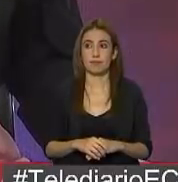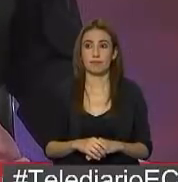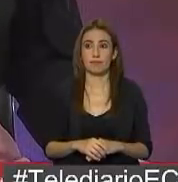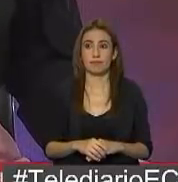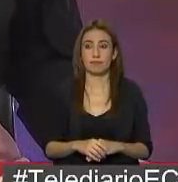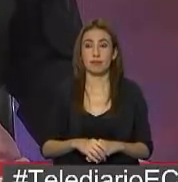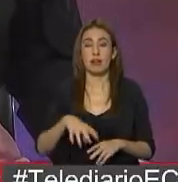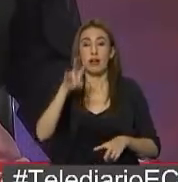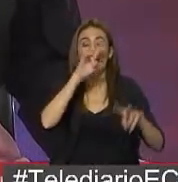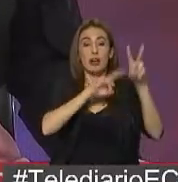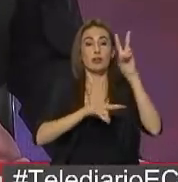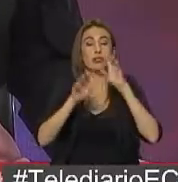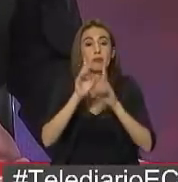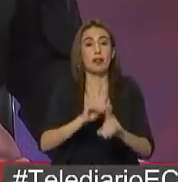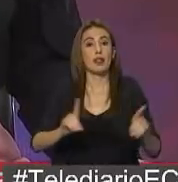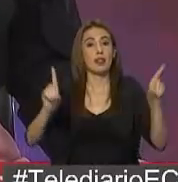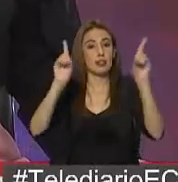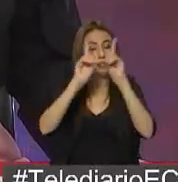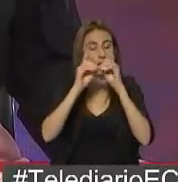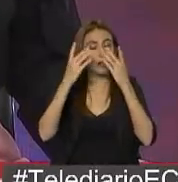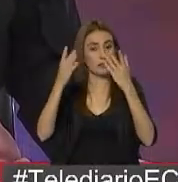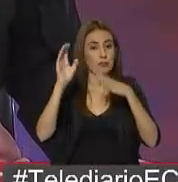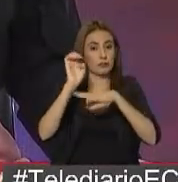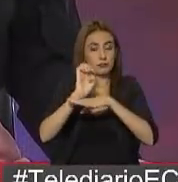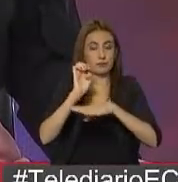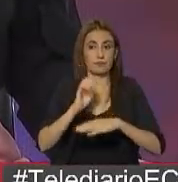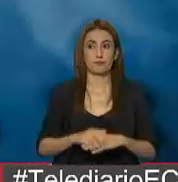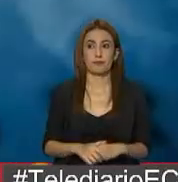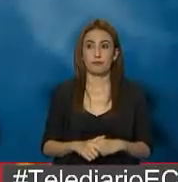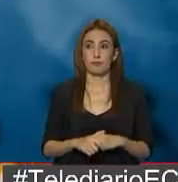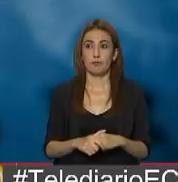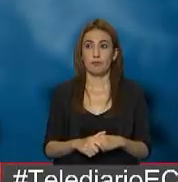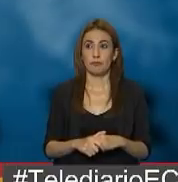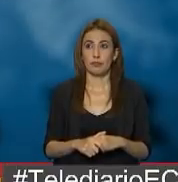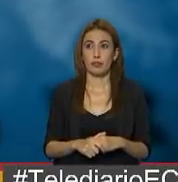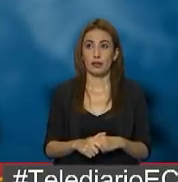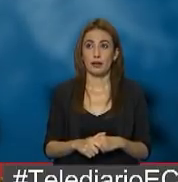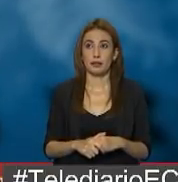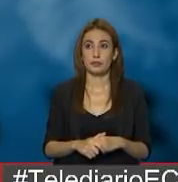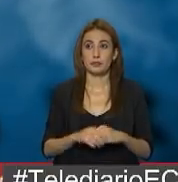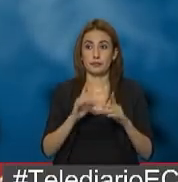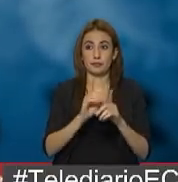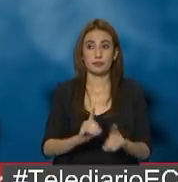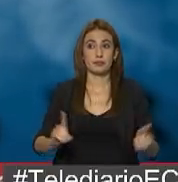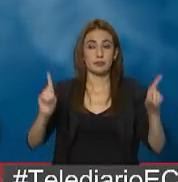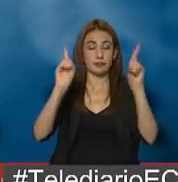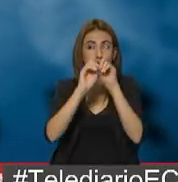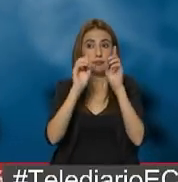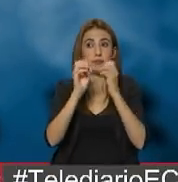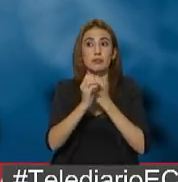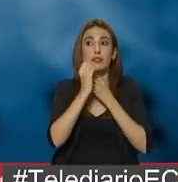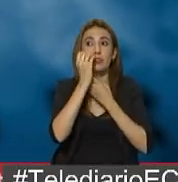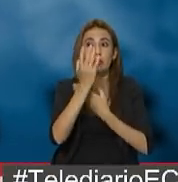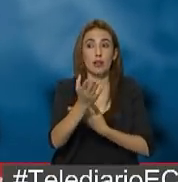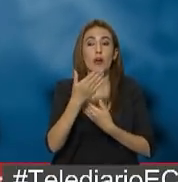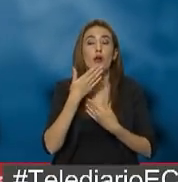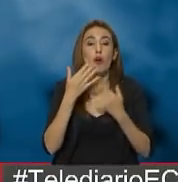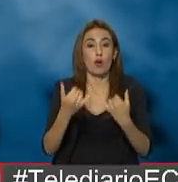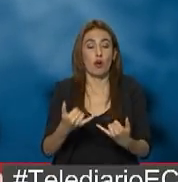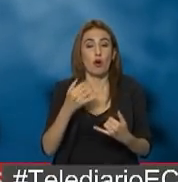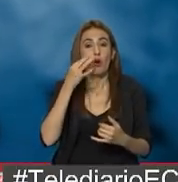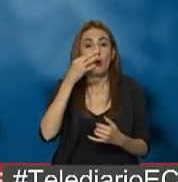Enseguida revisemos las cifras de COVID-19 en nuestro país. Según información del Ministerio de Salud Pública, se tomaron hasta el